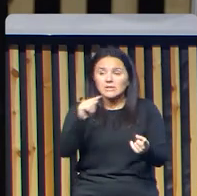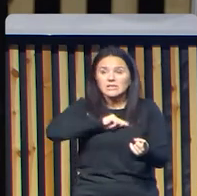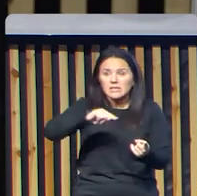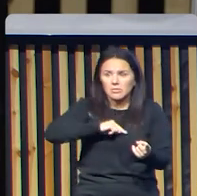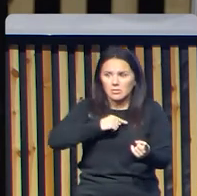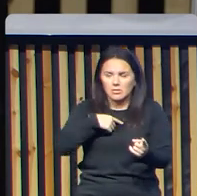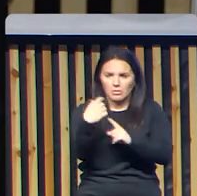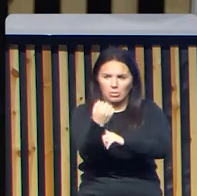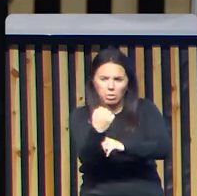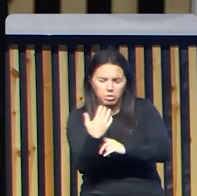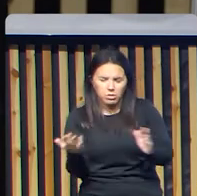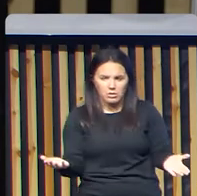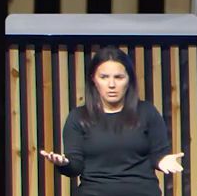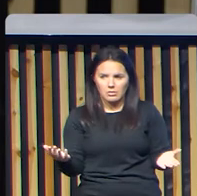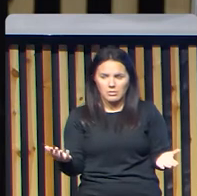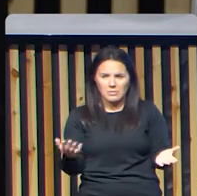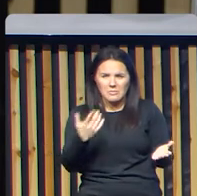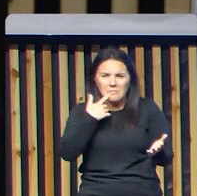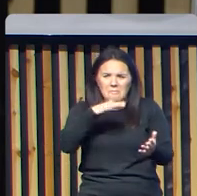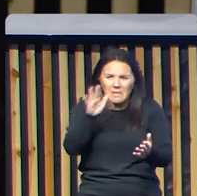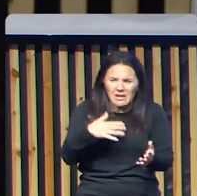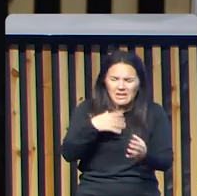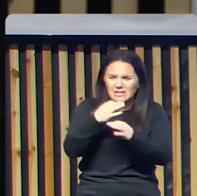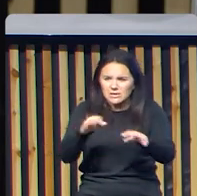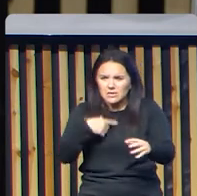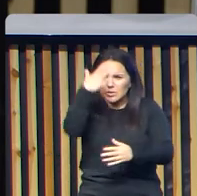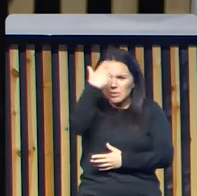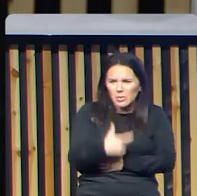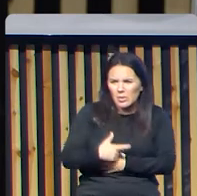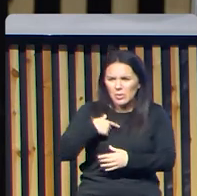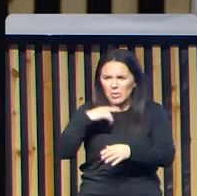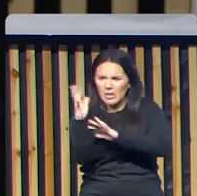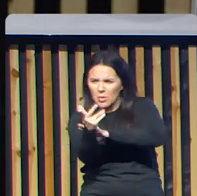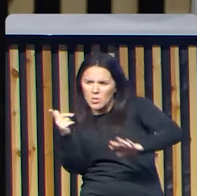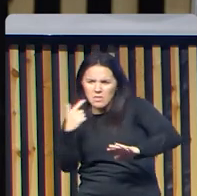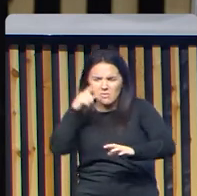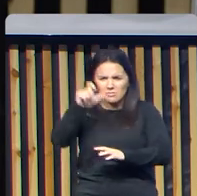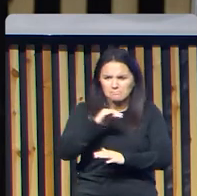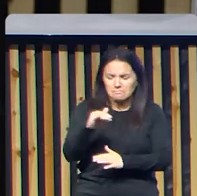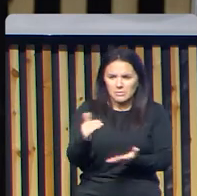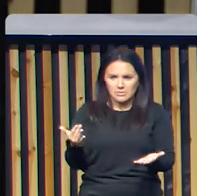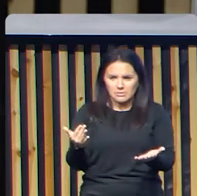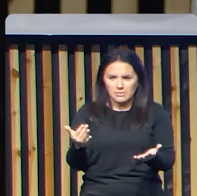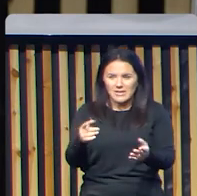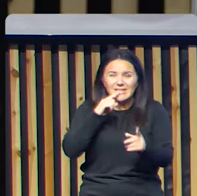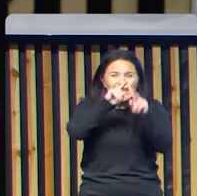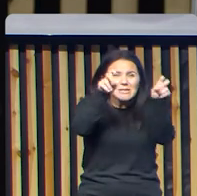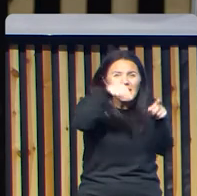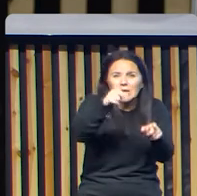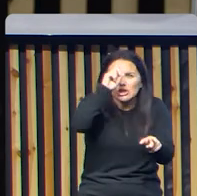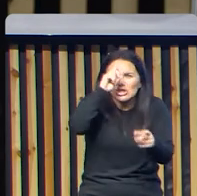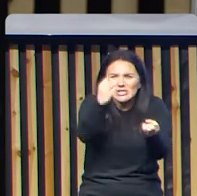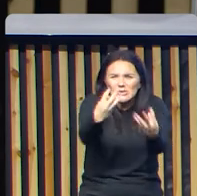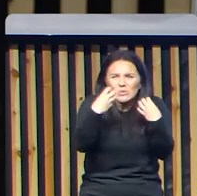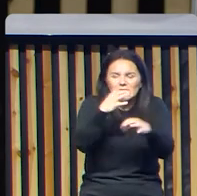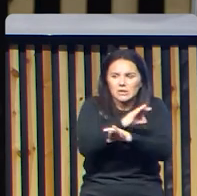de ser ninguneado de oiga pero usted porque está dando por sentado que yo soy una especie delincuente en potencia si no sé ni de lo que me está hablando no